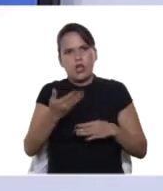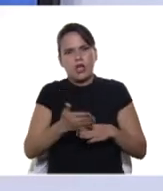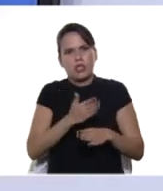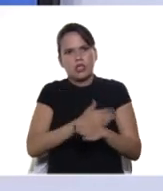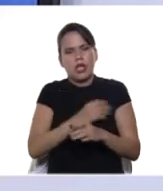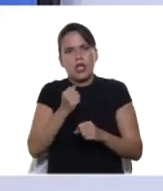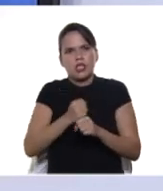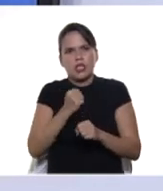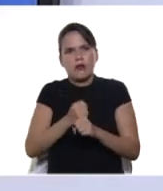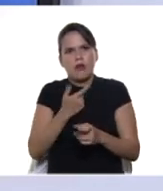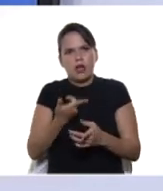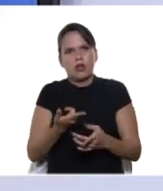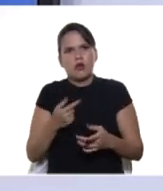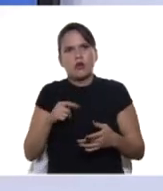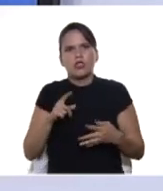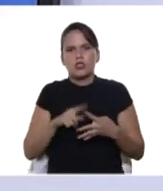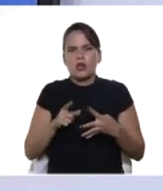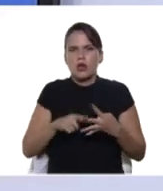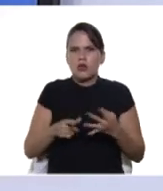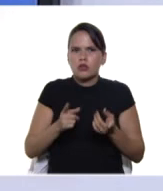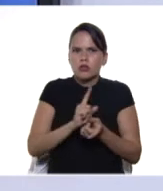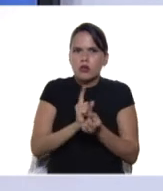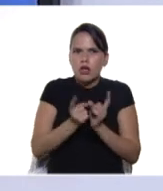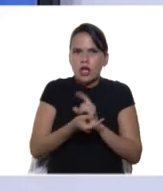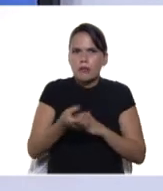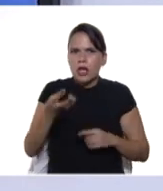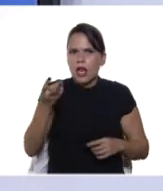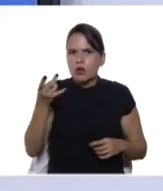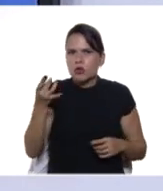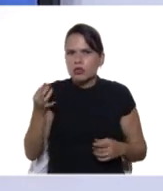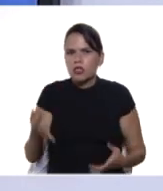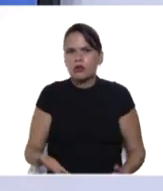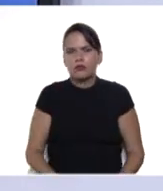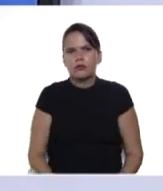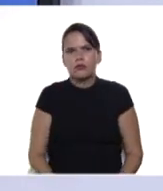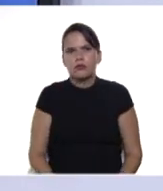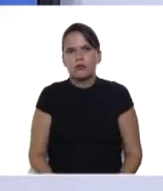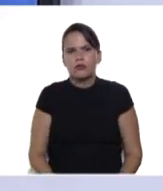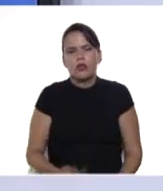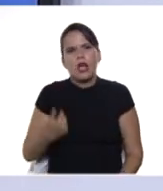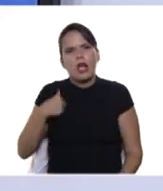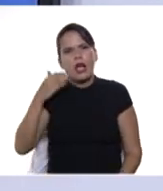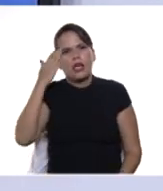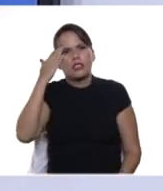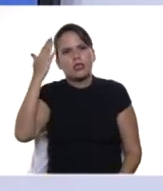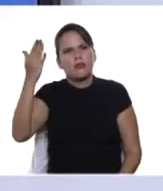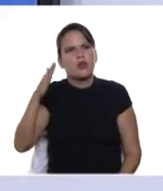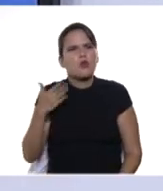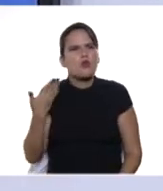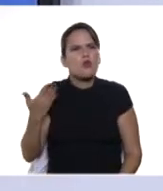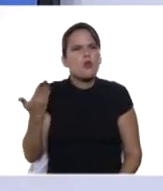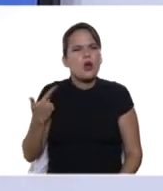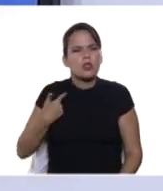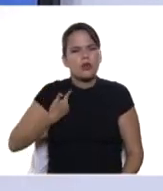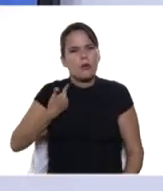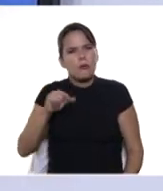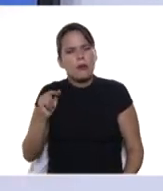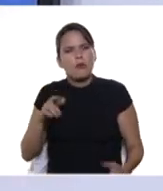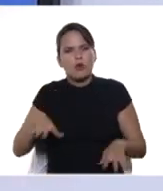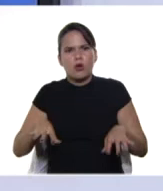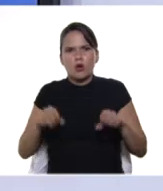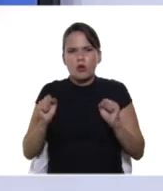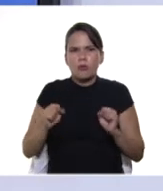trabajar con esas habilidades adaptativas relacionadas al conteo, a saber Cuando vamos de compras,